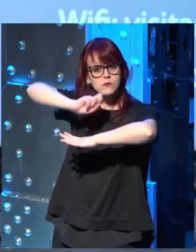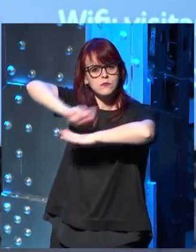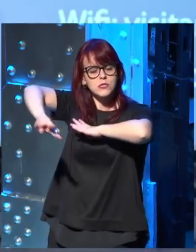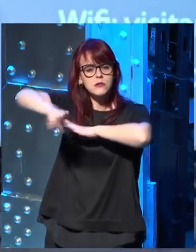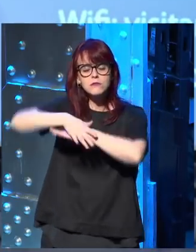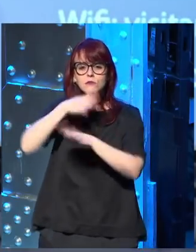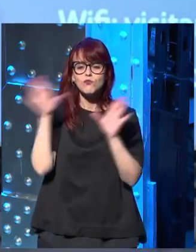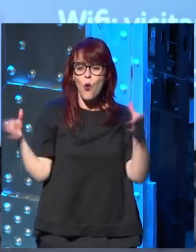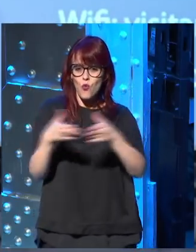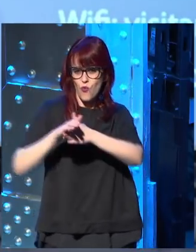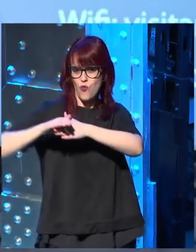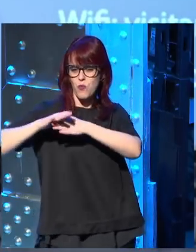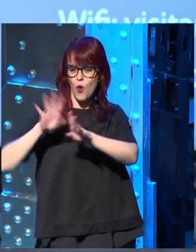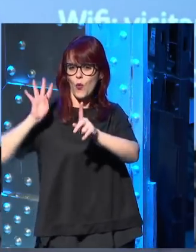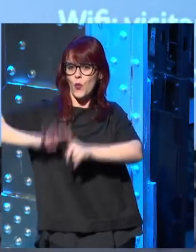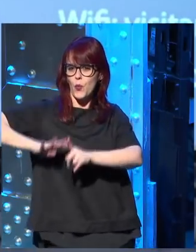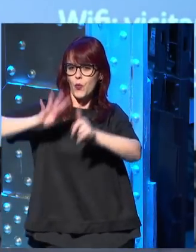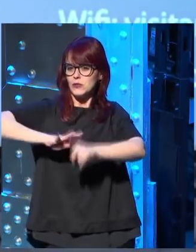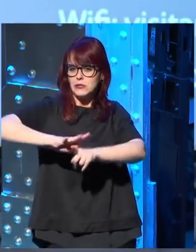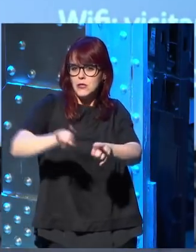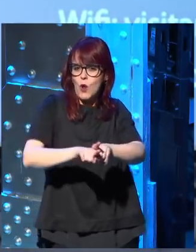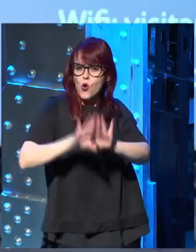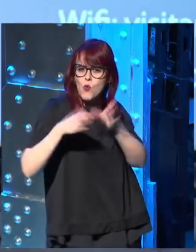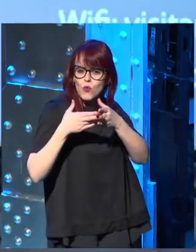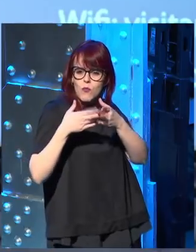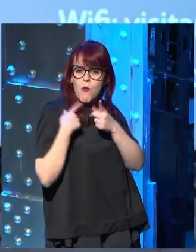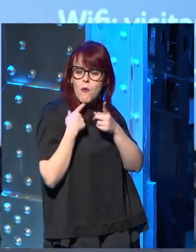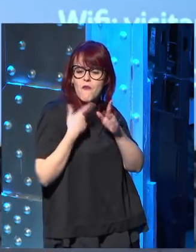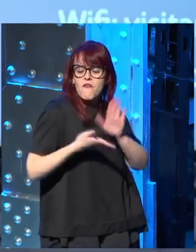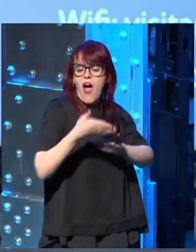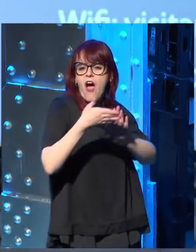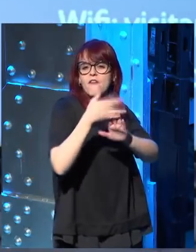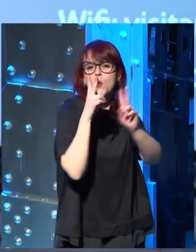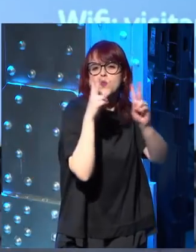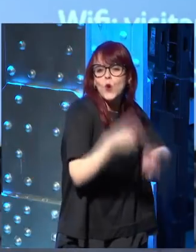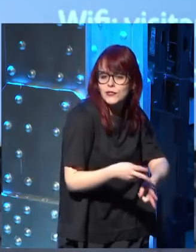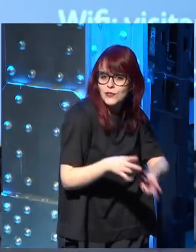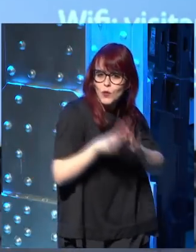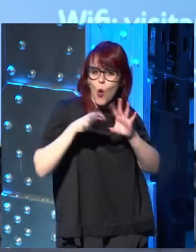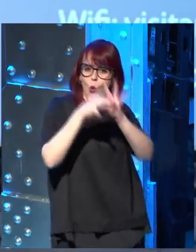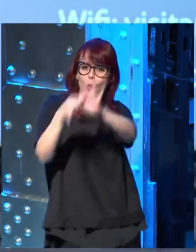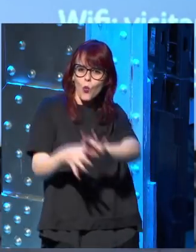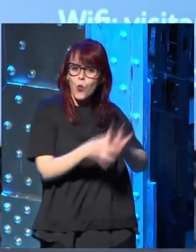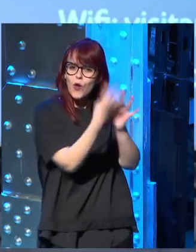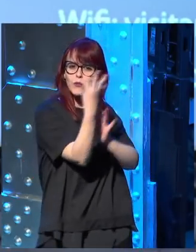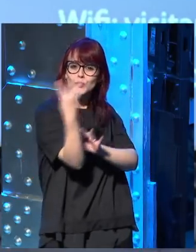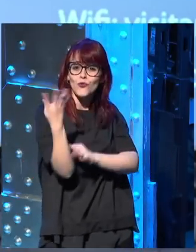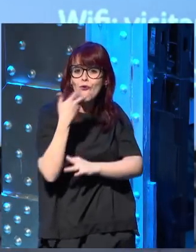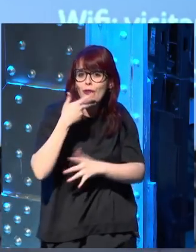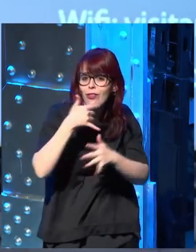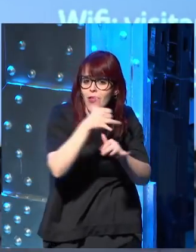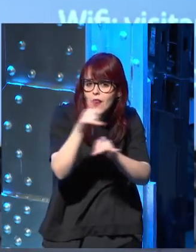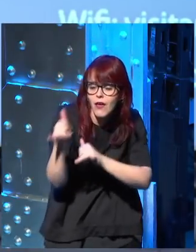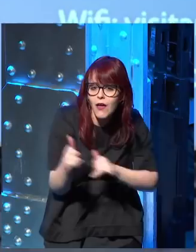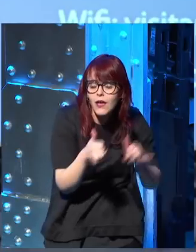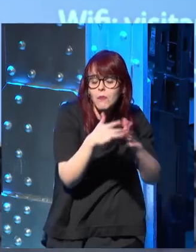La camaradería definitiva y azarosa de la muerte. El vínculo de aquellos 4 desconocidos